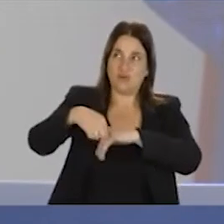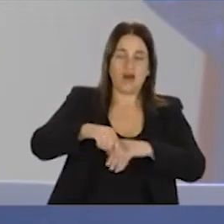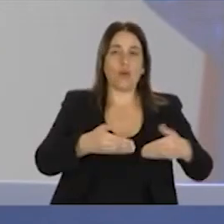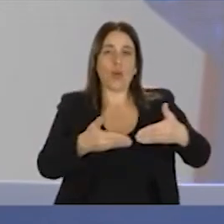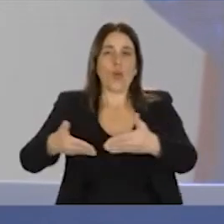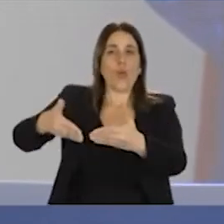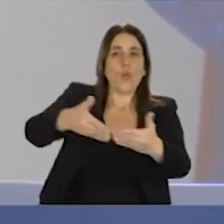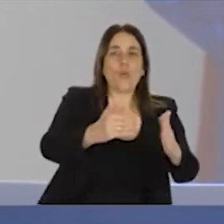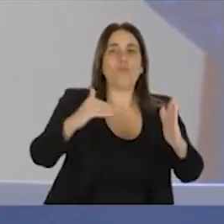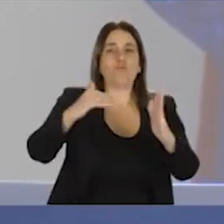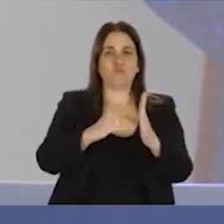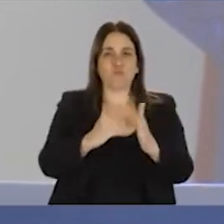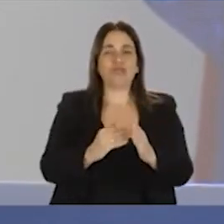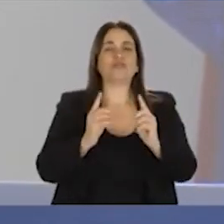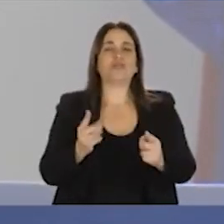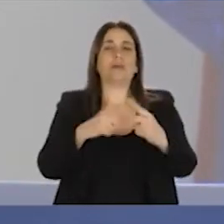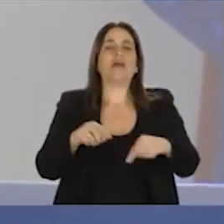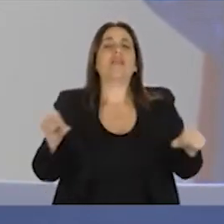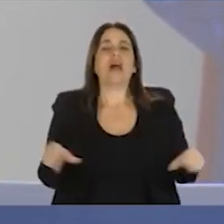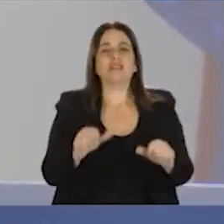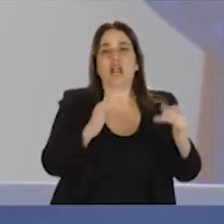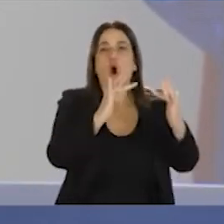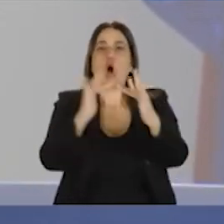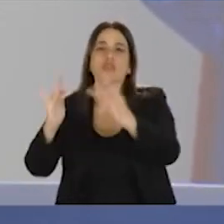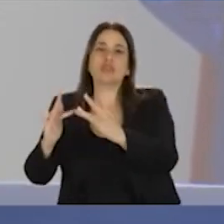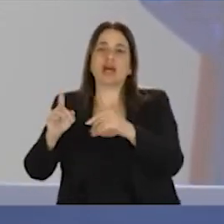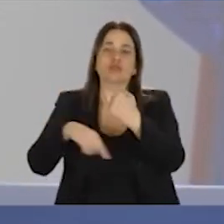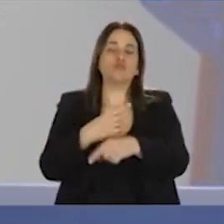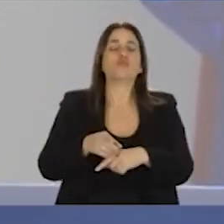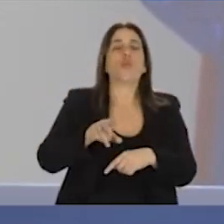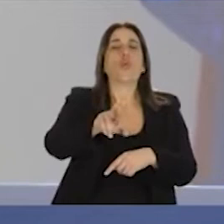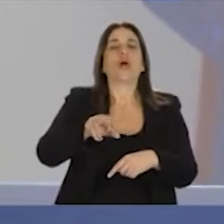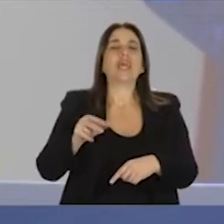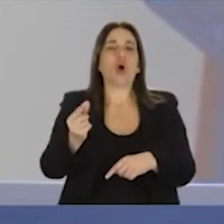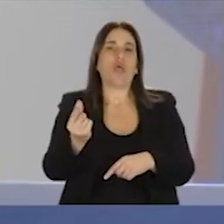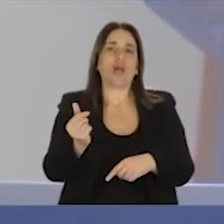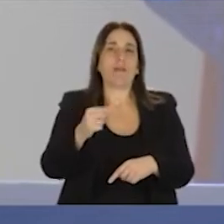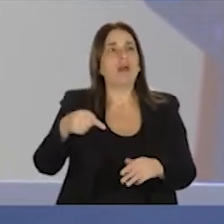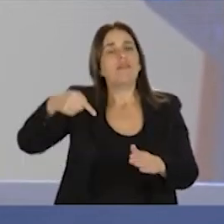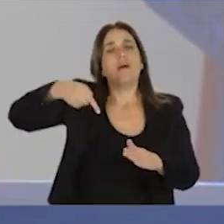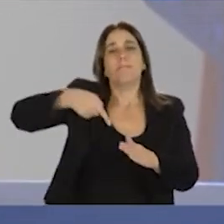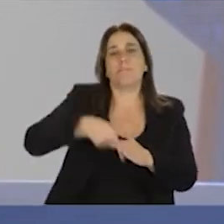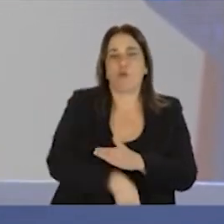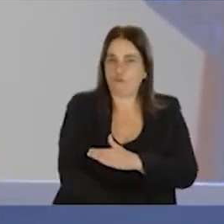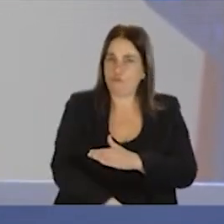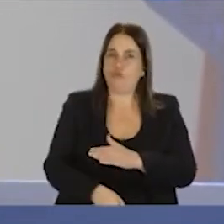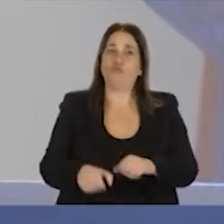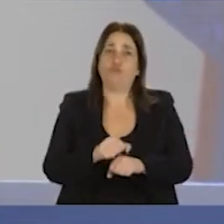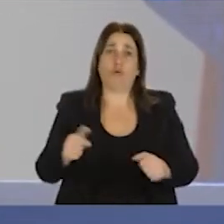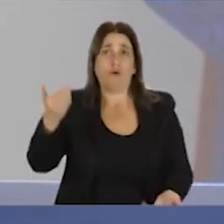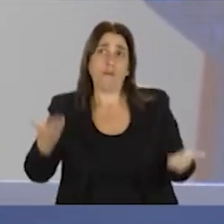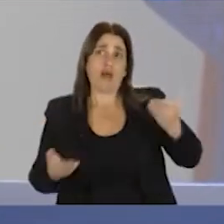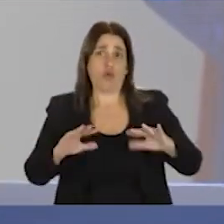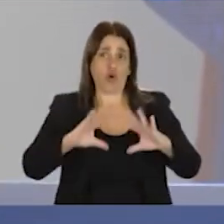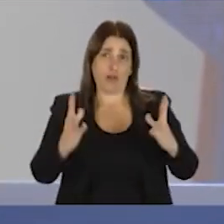puerto de mantener los canales de ingreso al río de la plata' en una profundidad aceptable en comparación